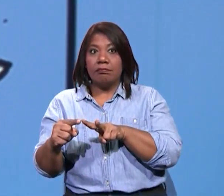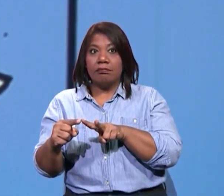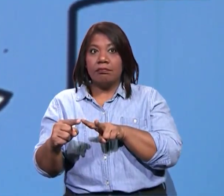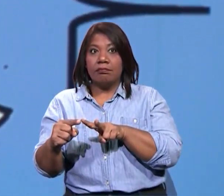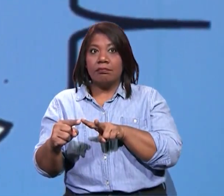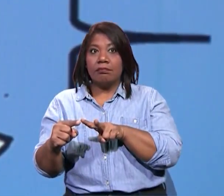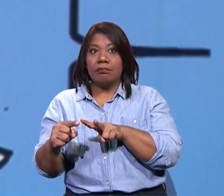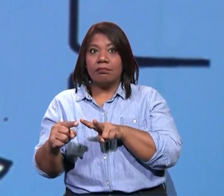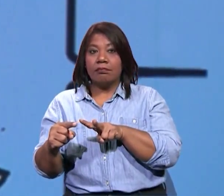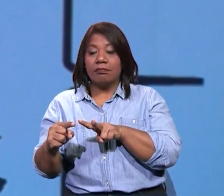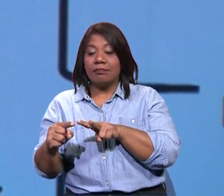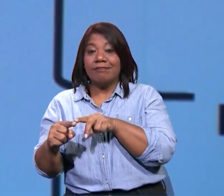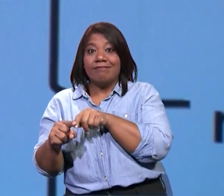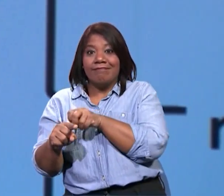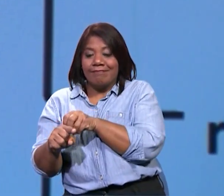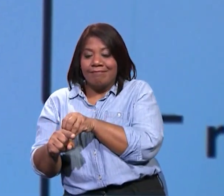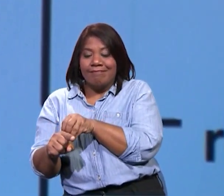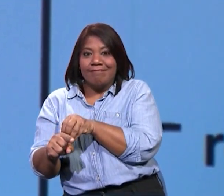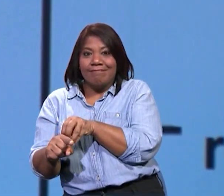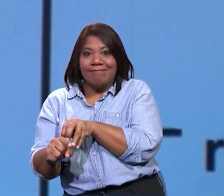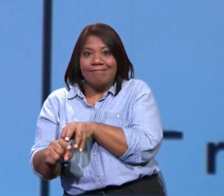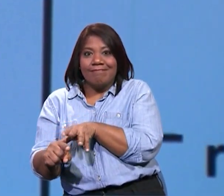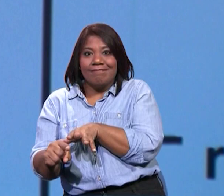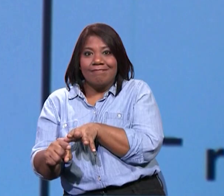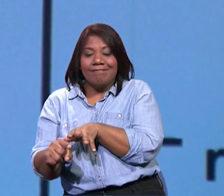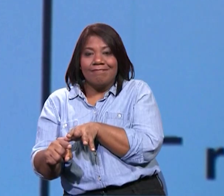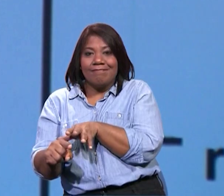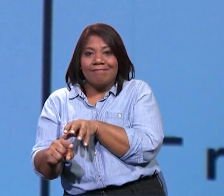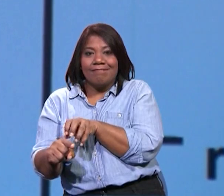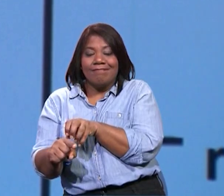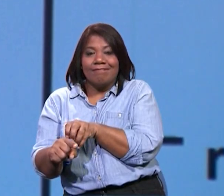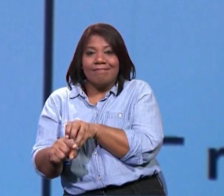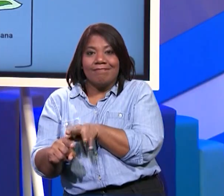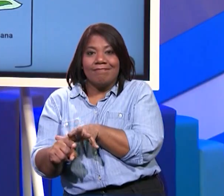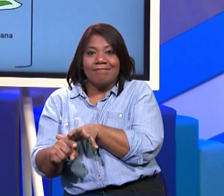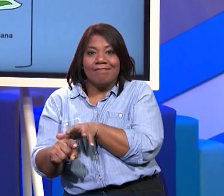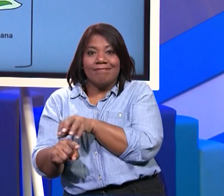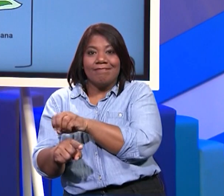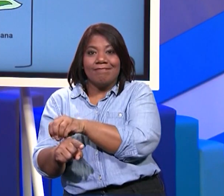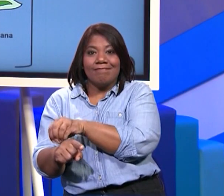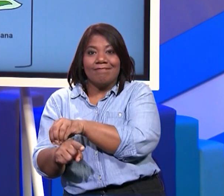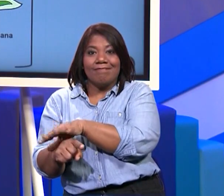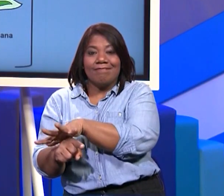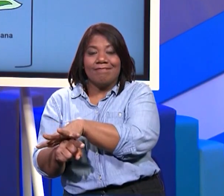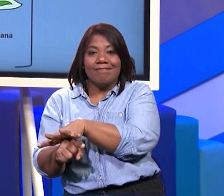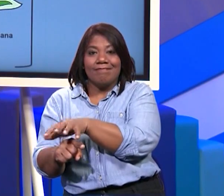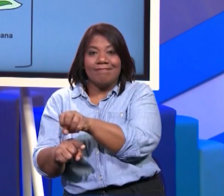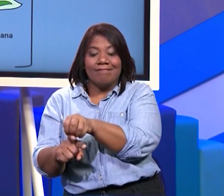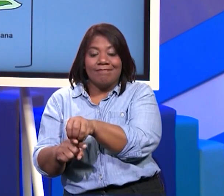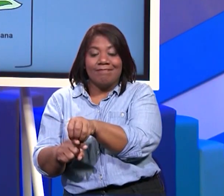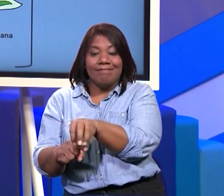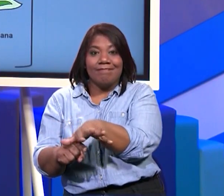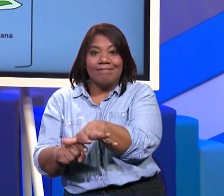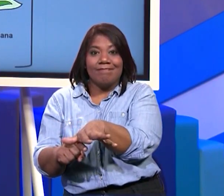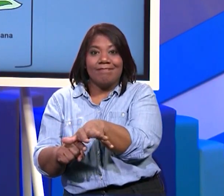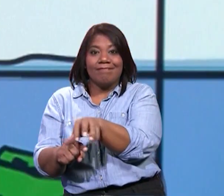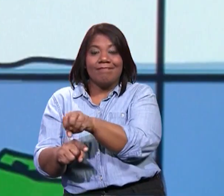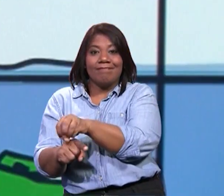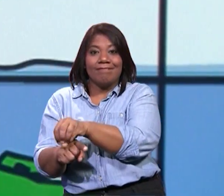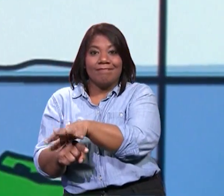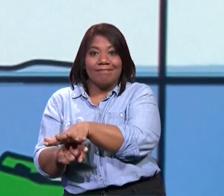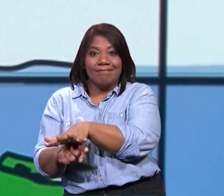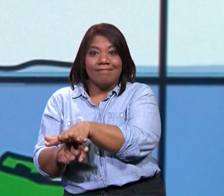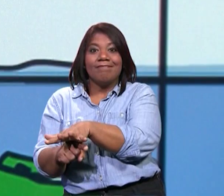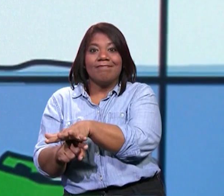aquí arriba, aquí está. Las patitas traseras, luego salen las patitas delanteras, después de 14 semanas